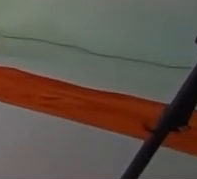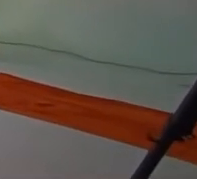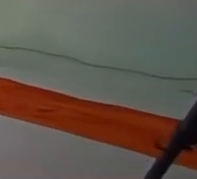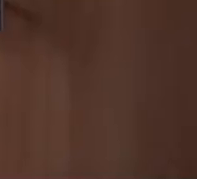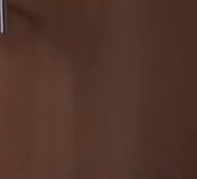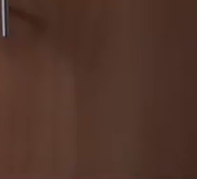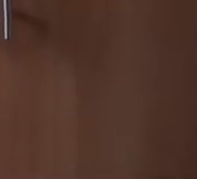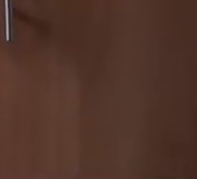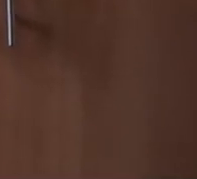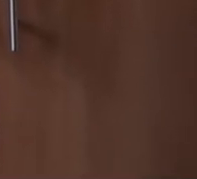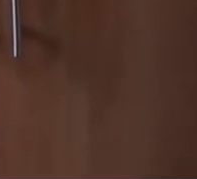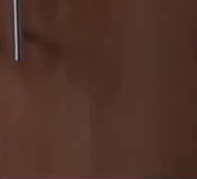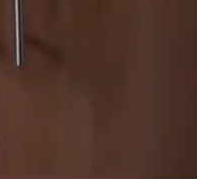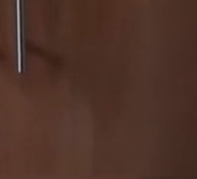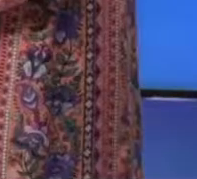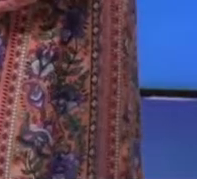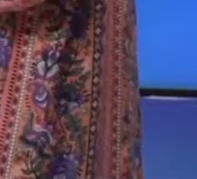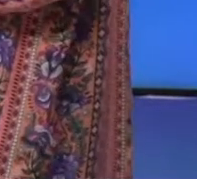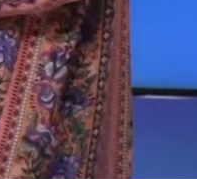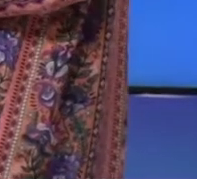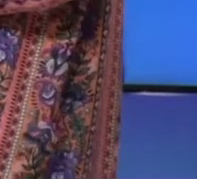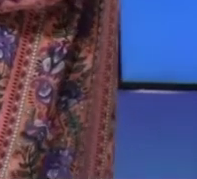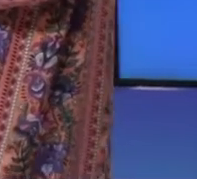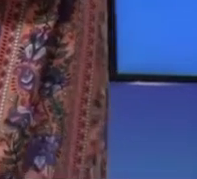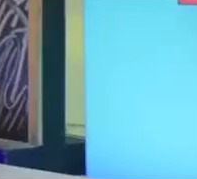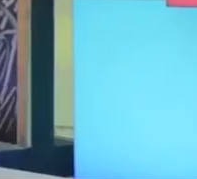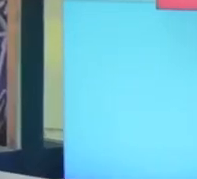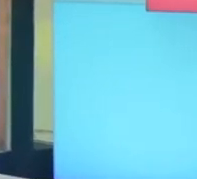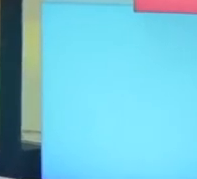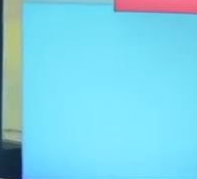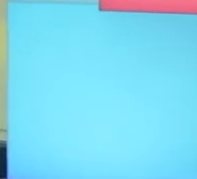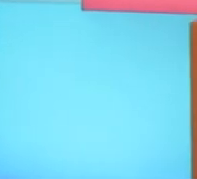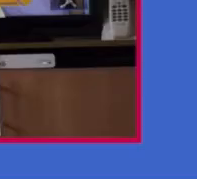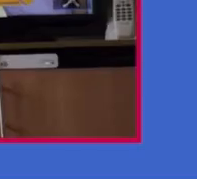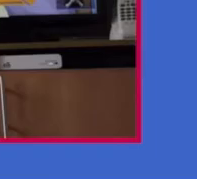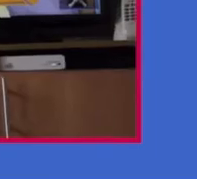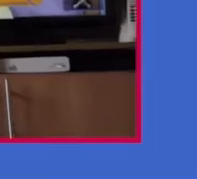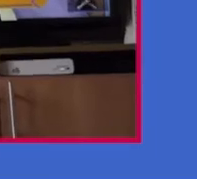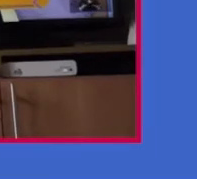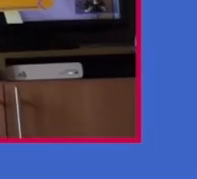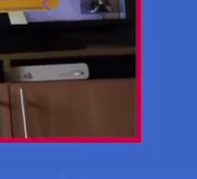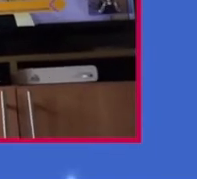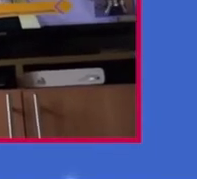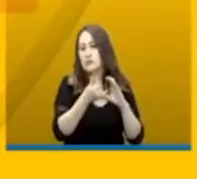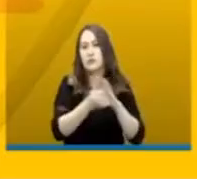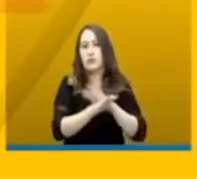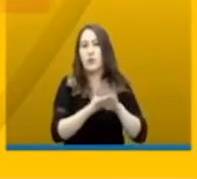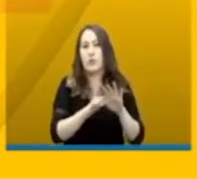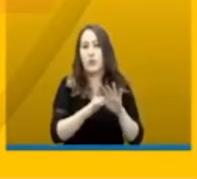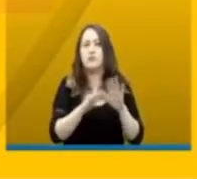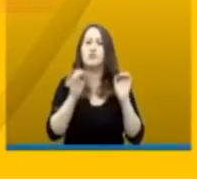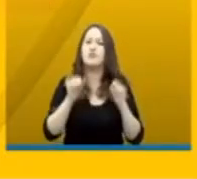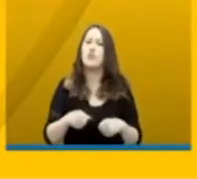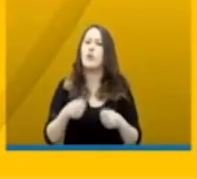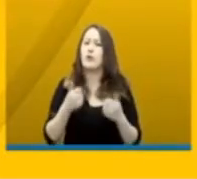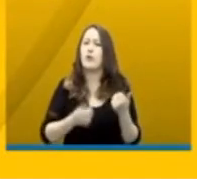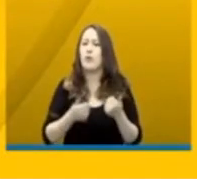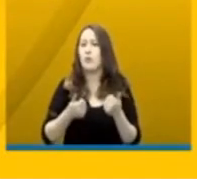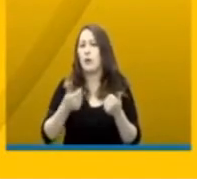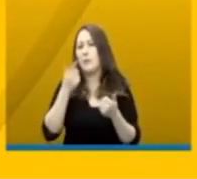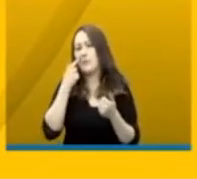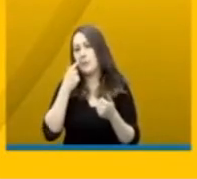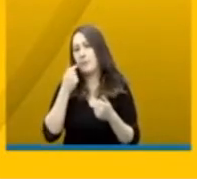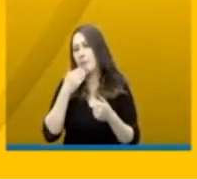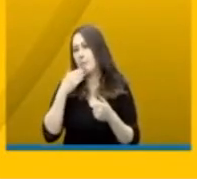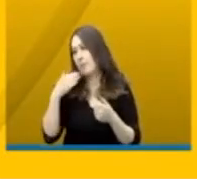familias colombianas sobre las ventajas, los peligros y el buen uso de Internet. ¿A qué edad es recomendable que mis papás me